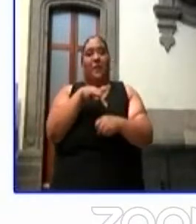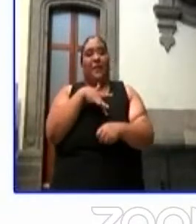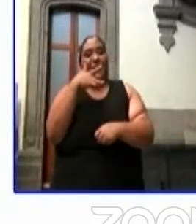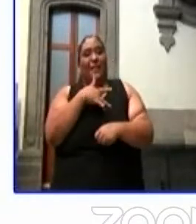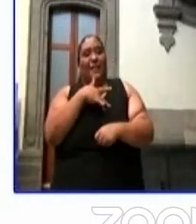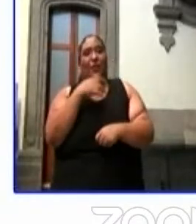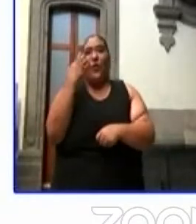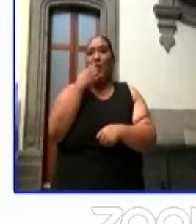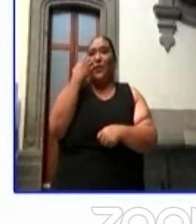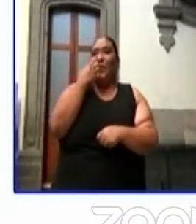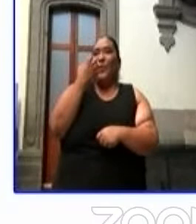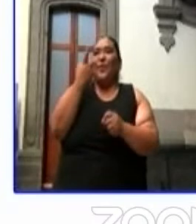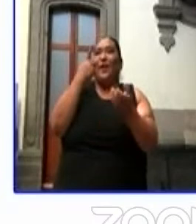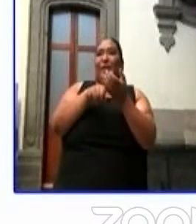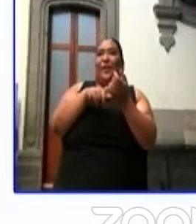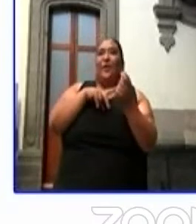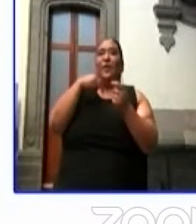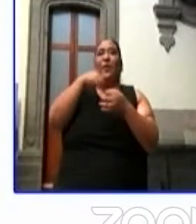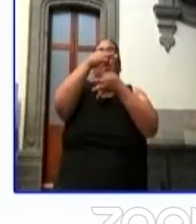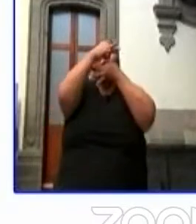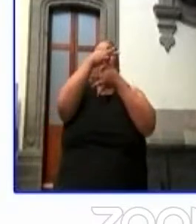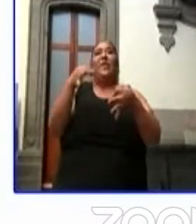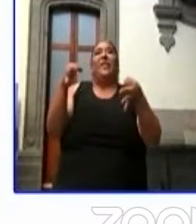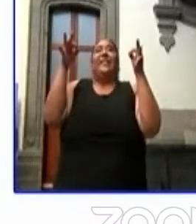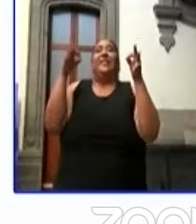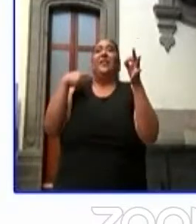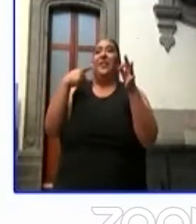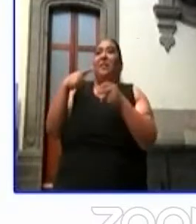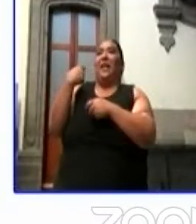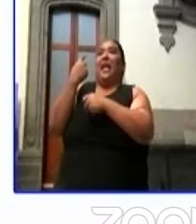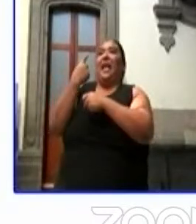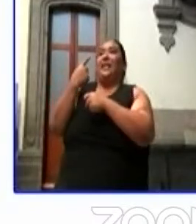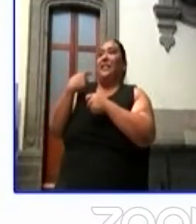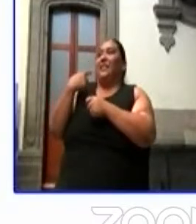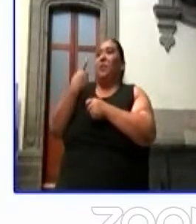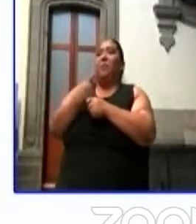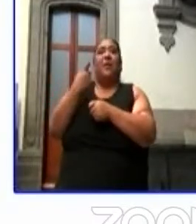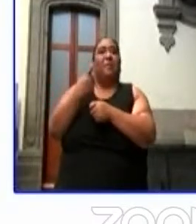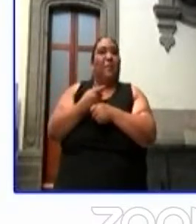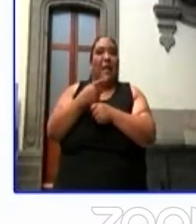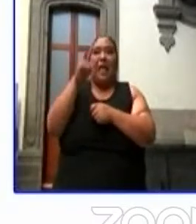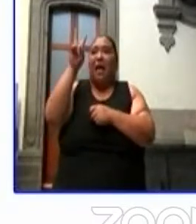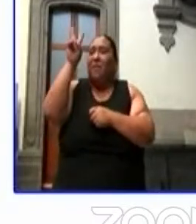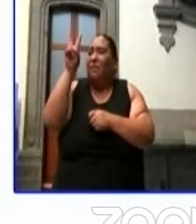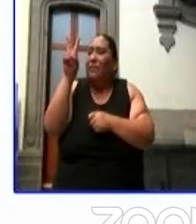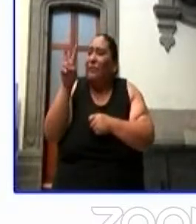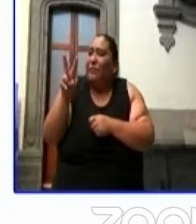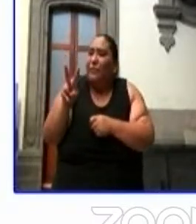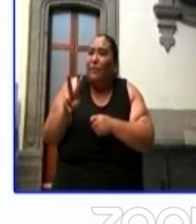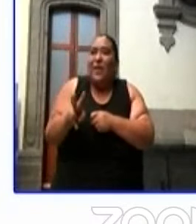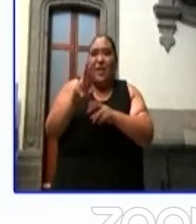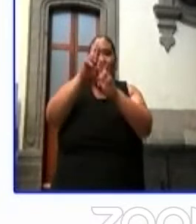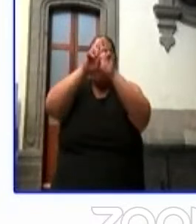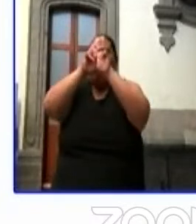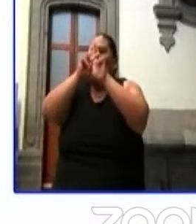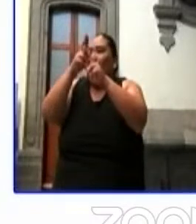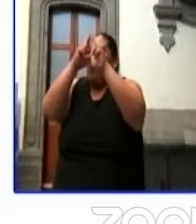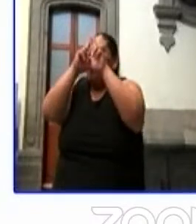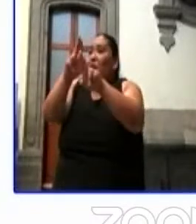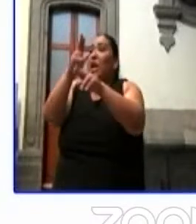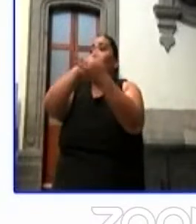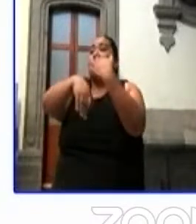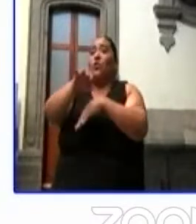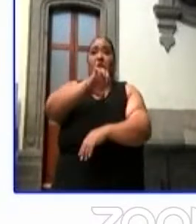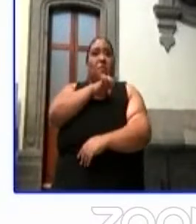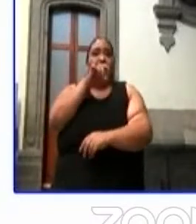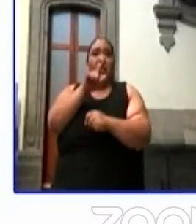también, como mención honorífica, pero de verdad quiero hacer una mención muy, muy, muy en especial a